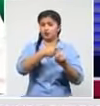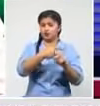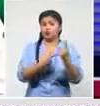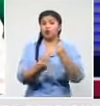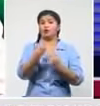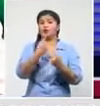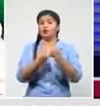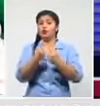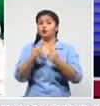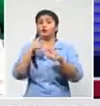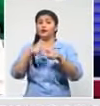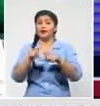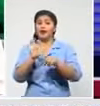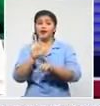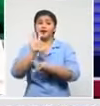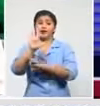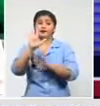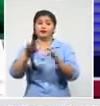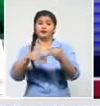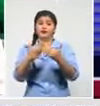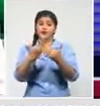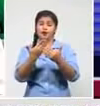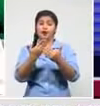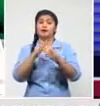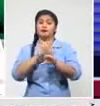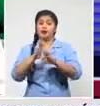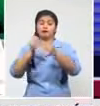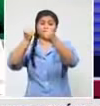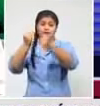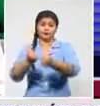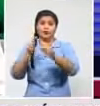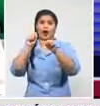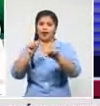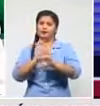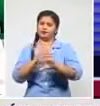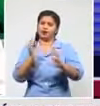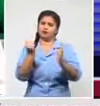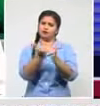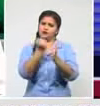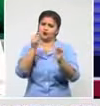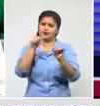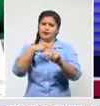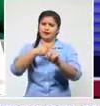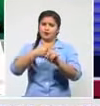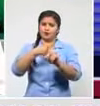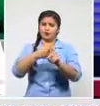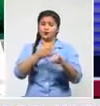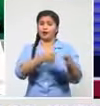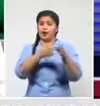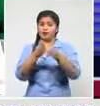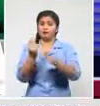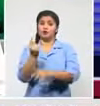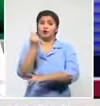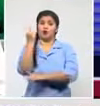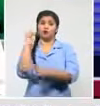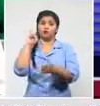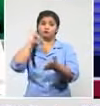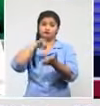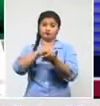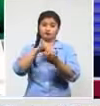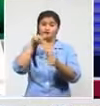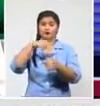al 5.º día de estar en aislamiento. En este caso, pues se diagnosticó un caso importado en